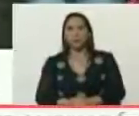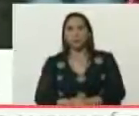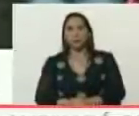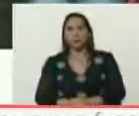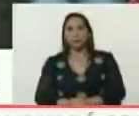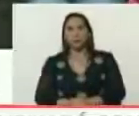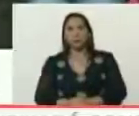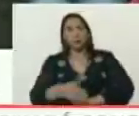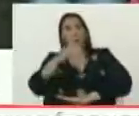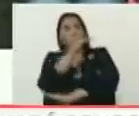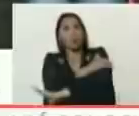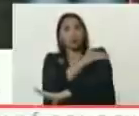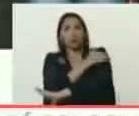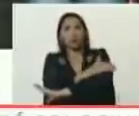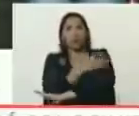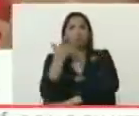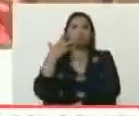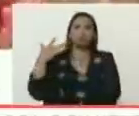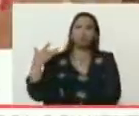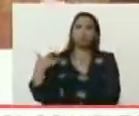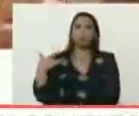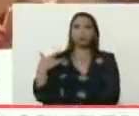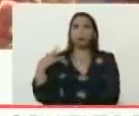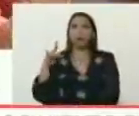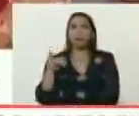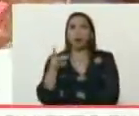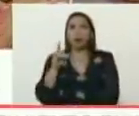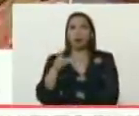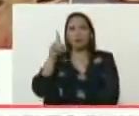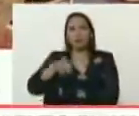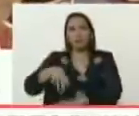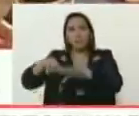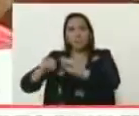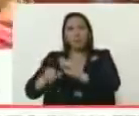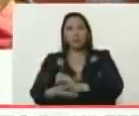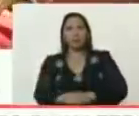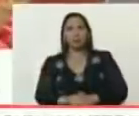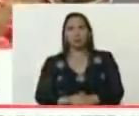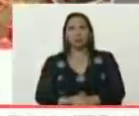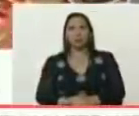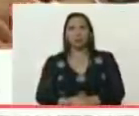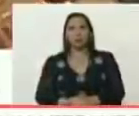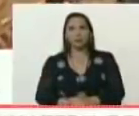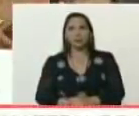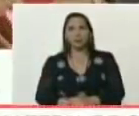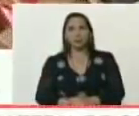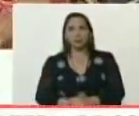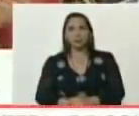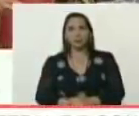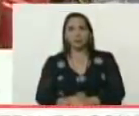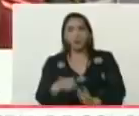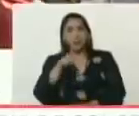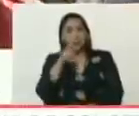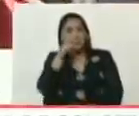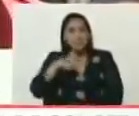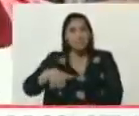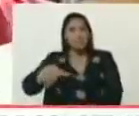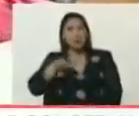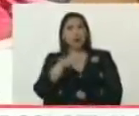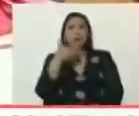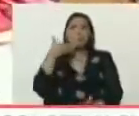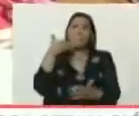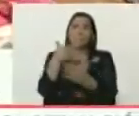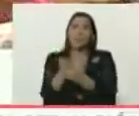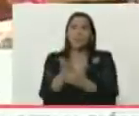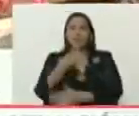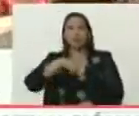la oligarquía y a la burguesía de Bolivia y al imperialismo. Y ese pueblo que pide,